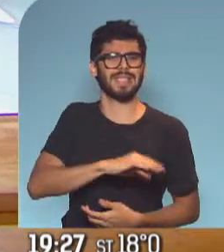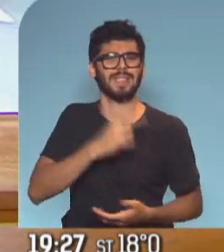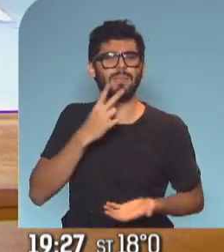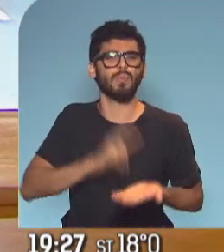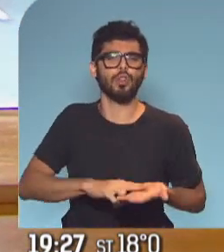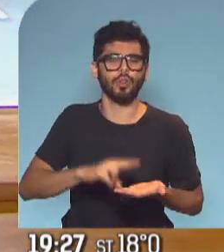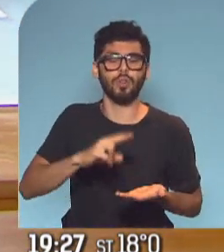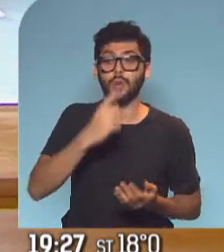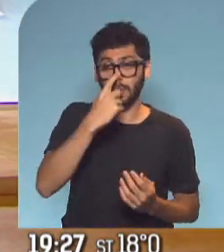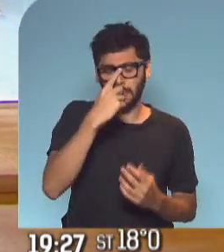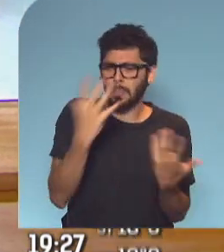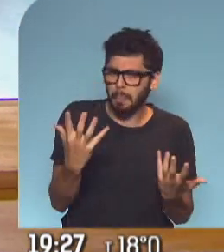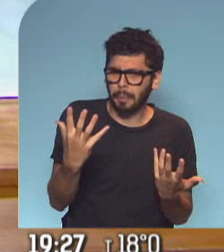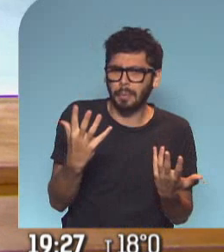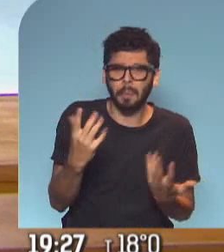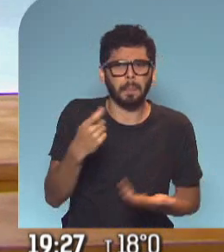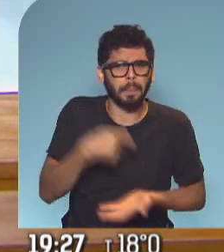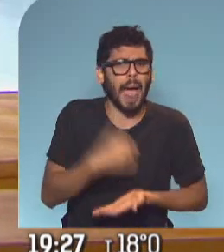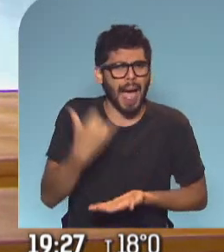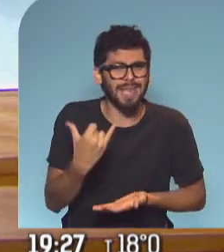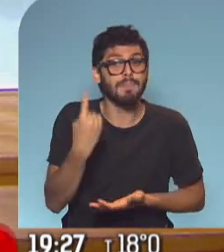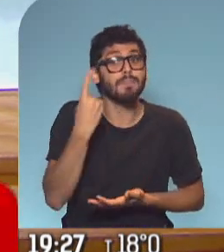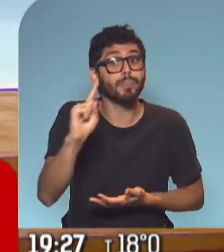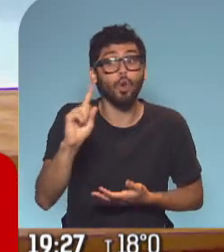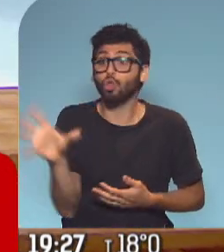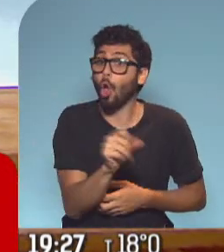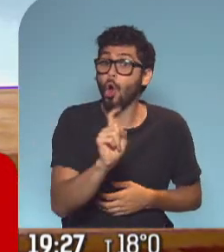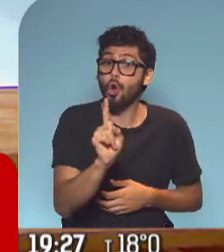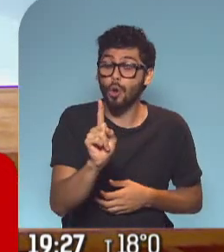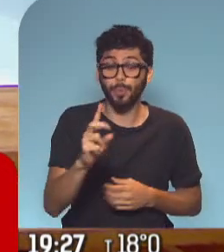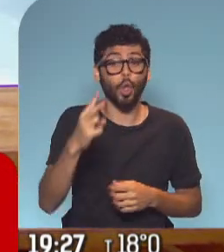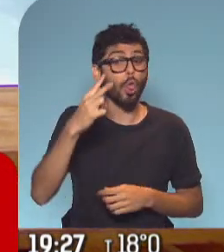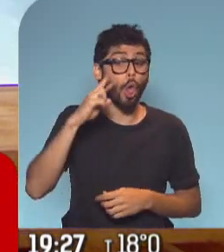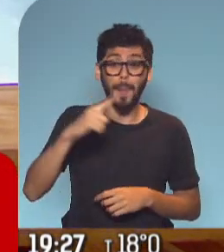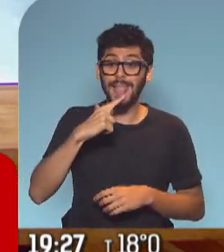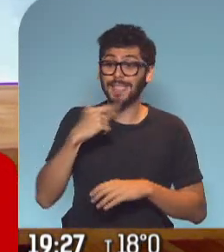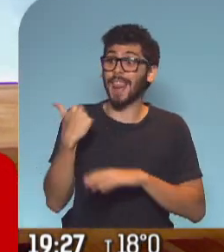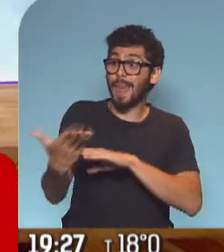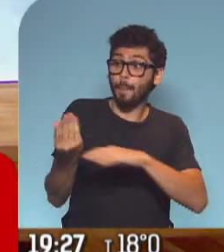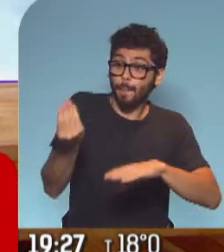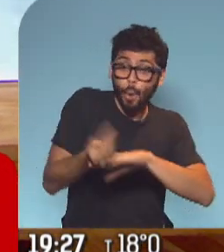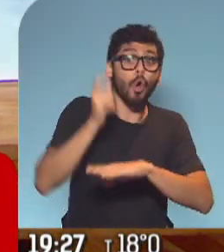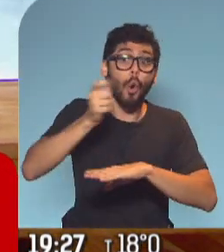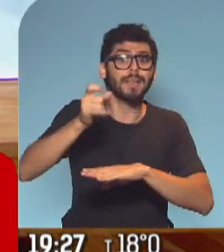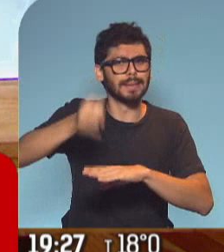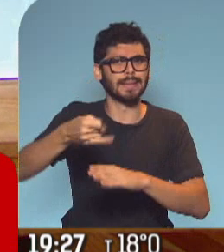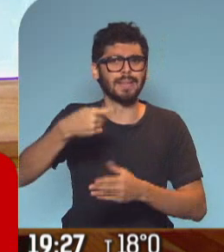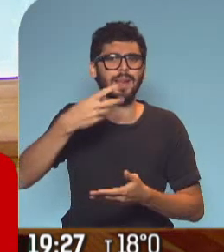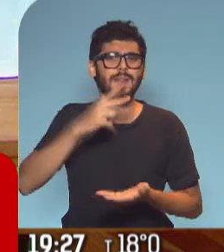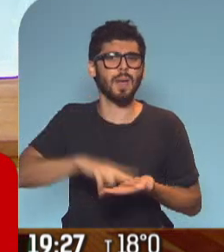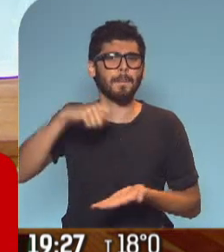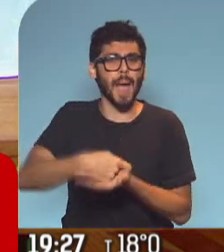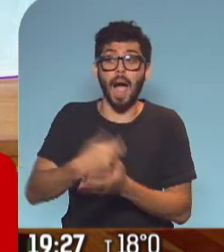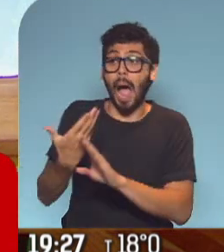claro pagan ganancias aquellos que ingresaron y no todos después del año 2017 como estás nicolás vería muy bien bueno importante entender eso